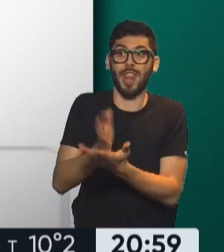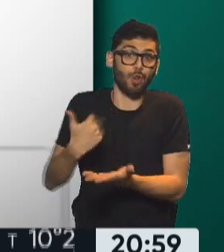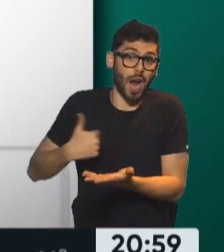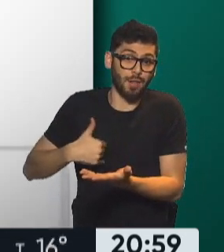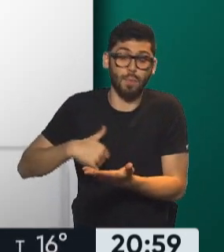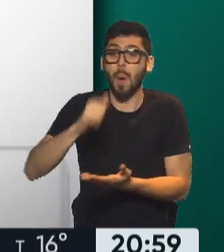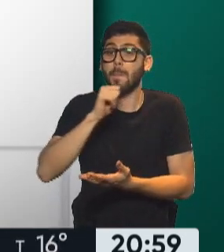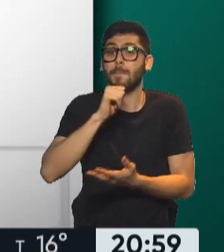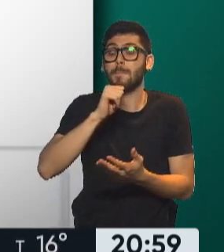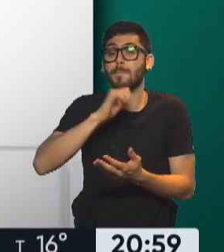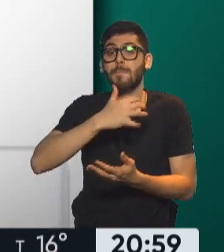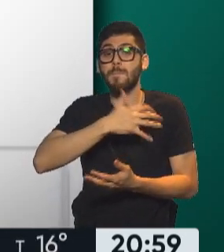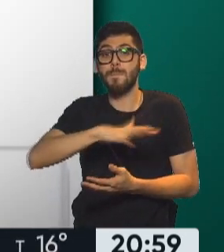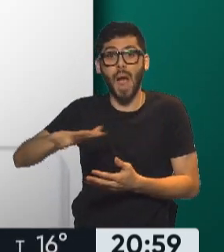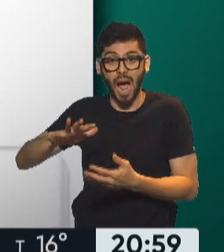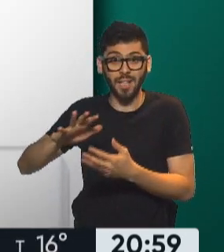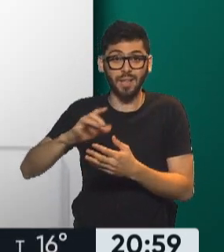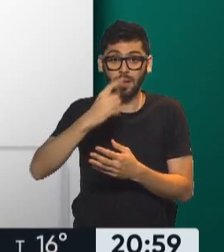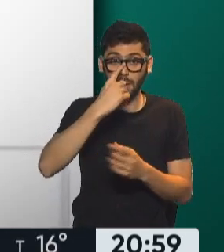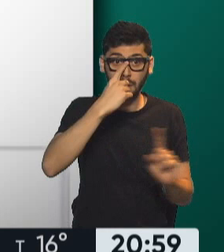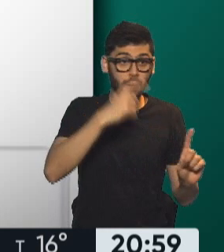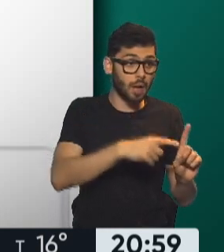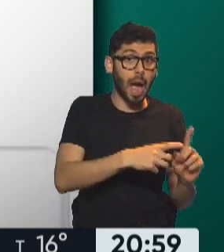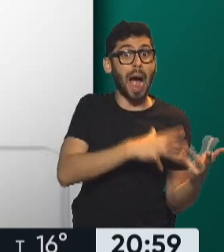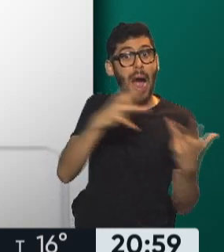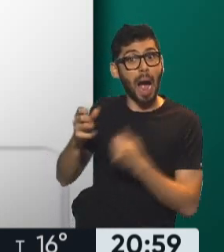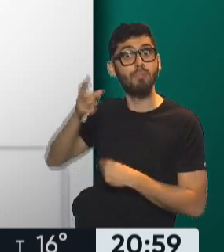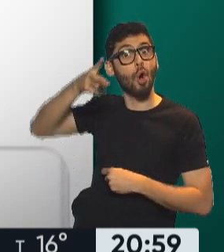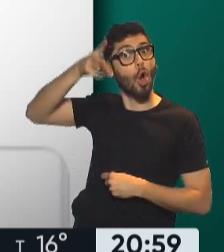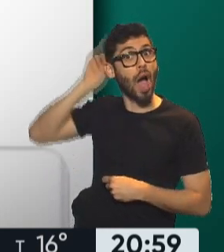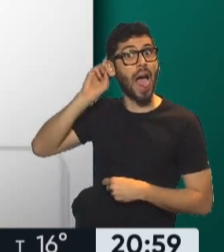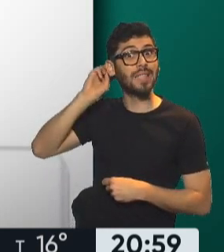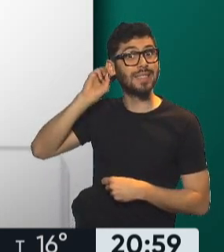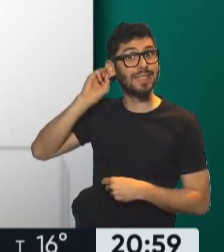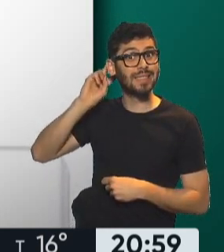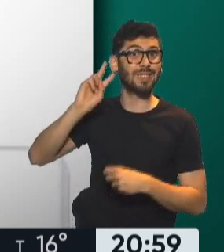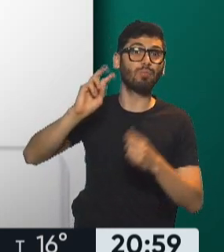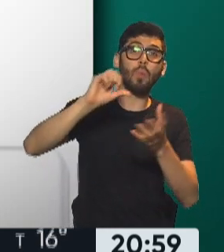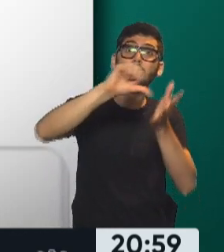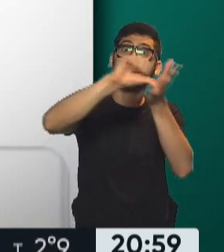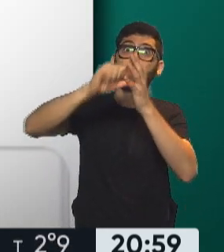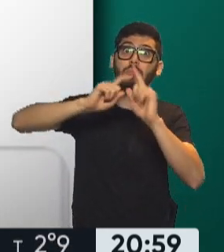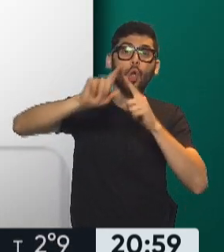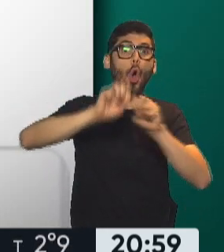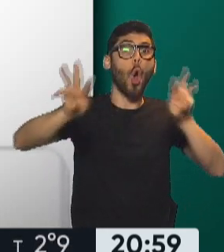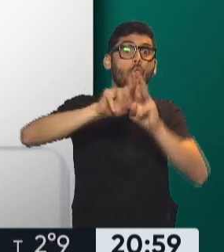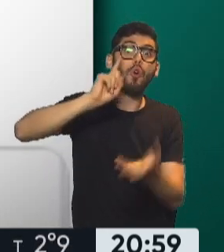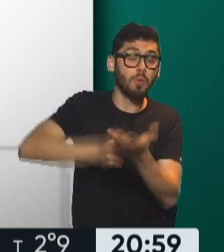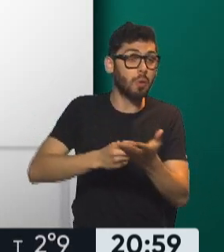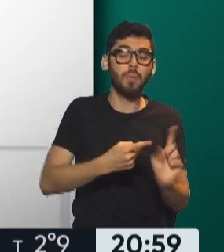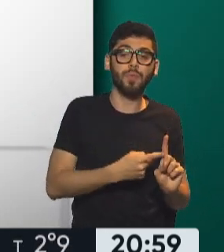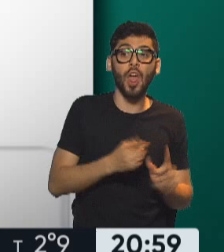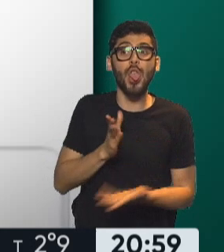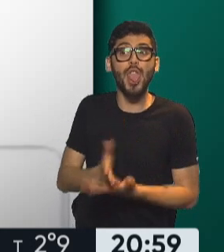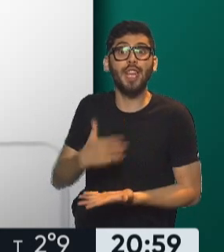con una decisión unilateral expresada en un decreto presidencial de Chile. Reniegan de nuestros derechos dejando de lado